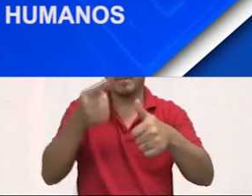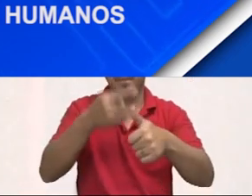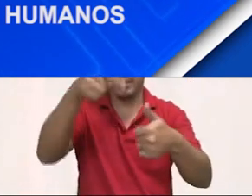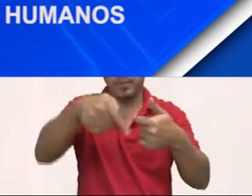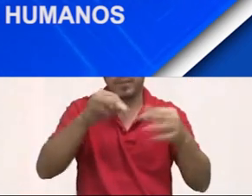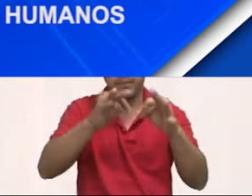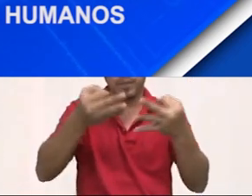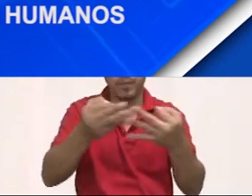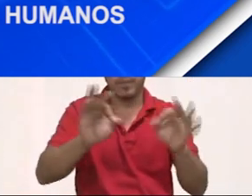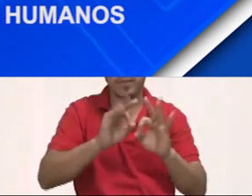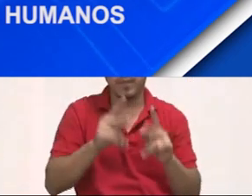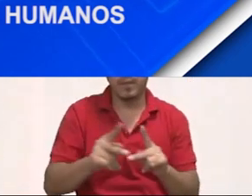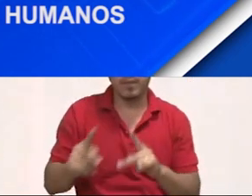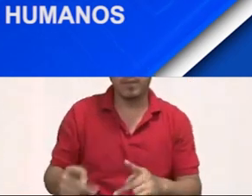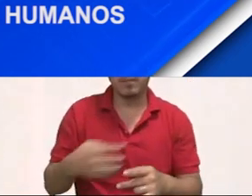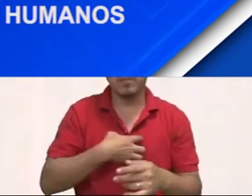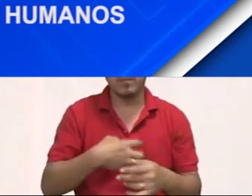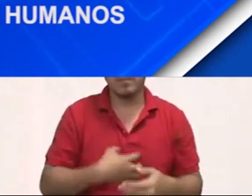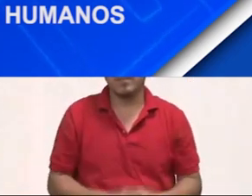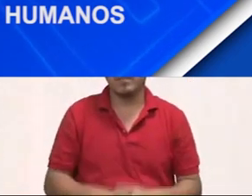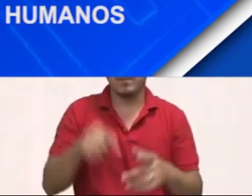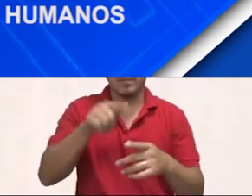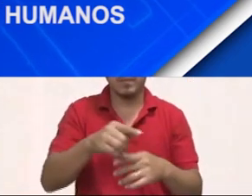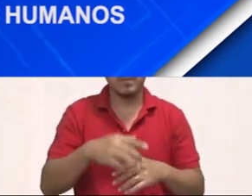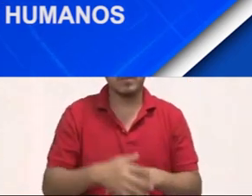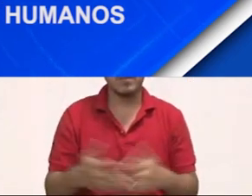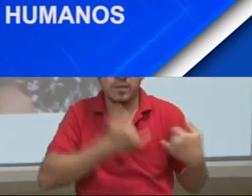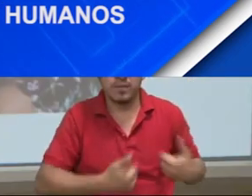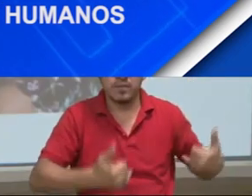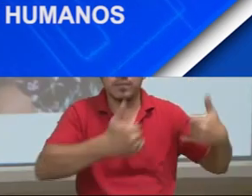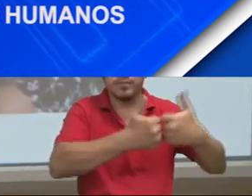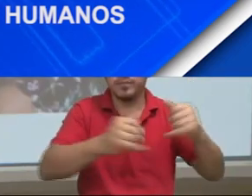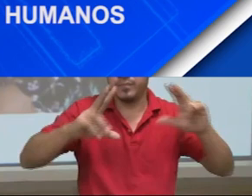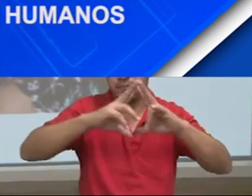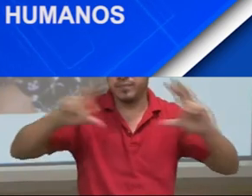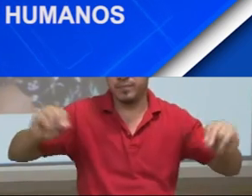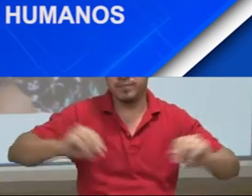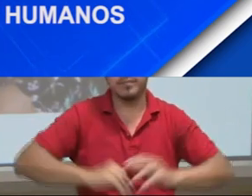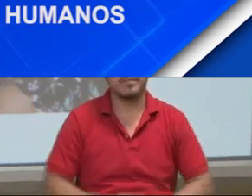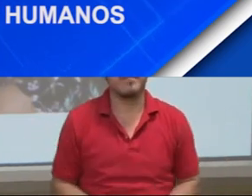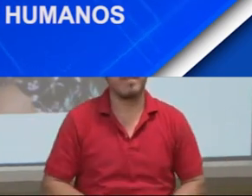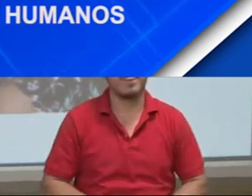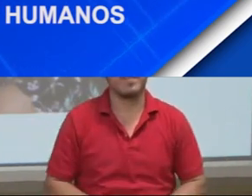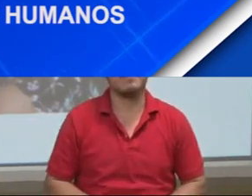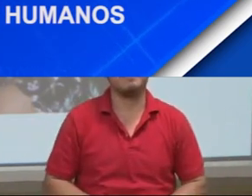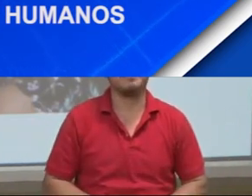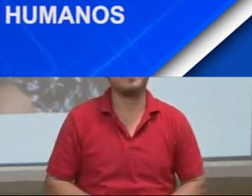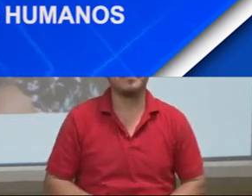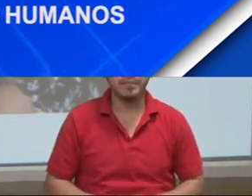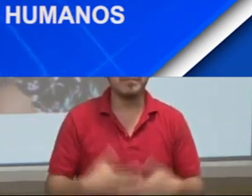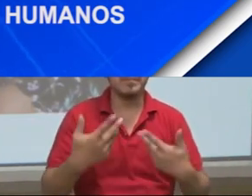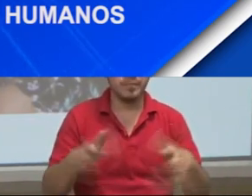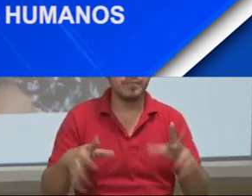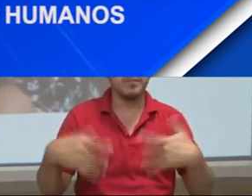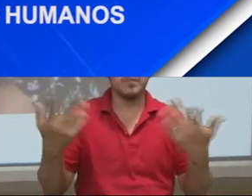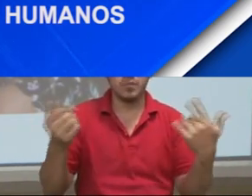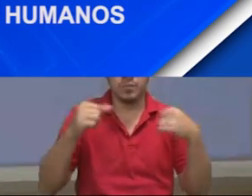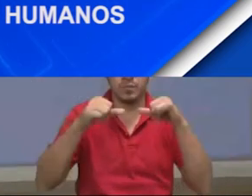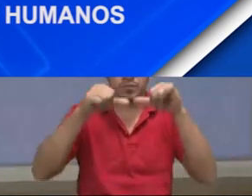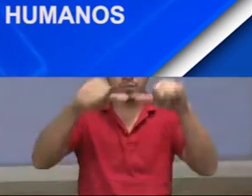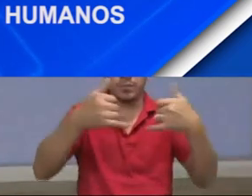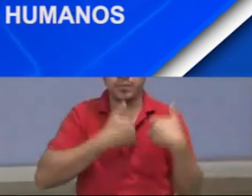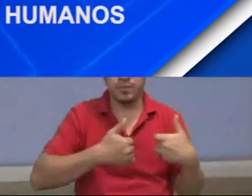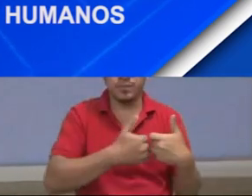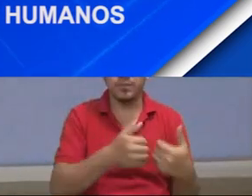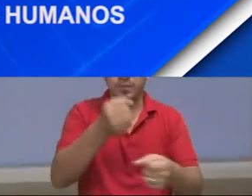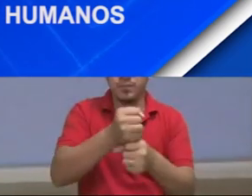y familias que se encuentran en situación de riesgo y vulnerabilidad social. El informe revela que el sector de mayor atención fueron las mujeres, con